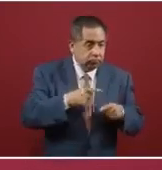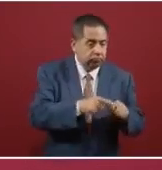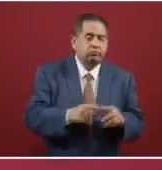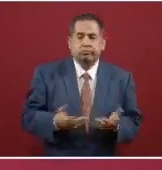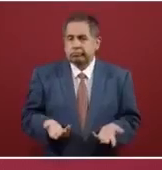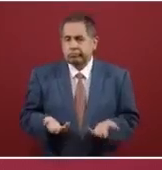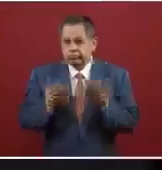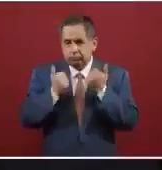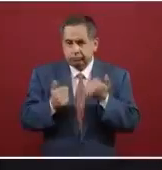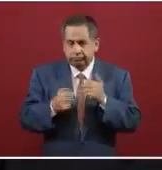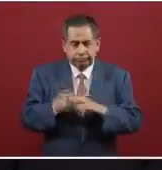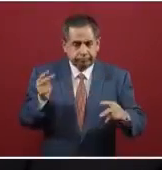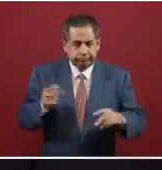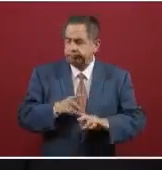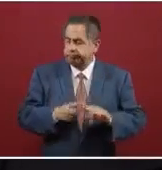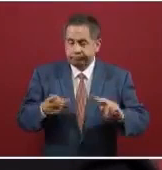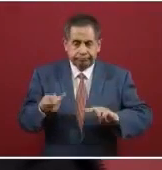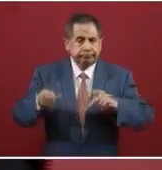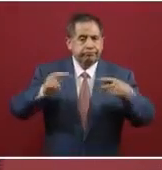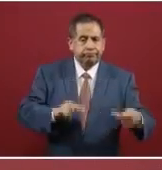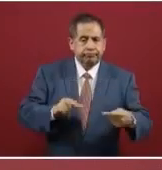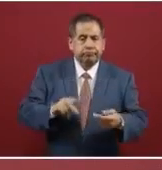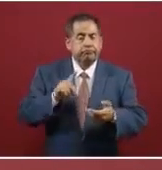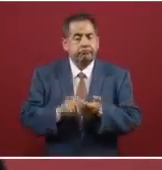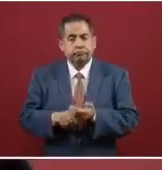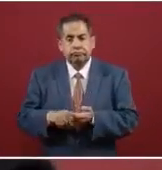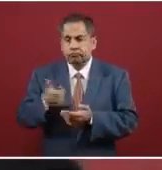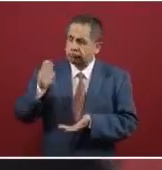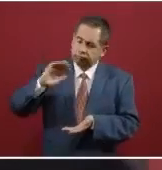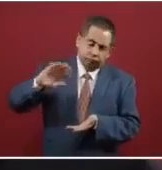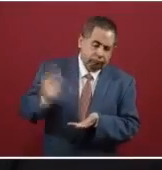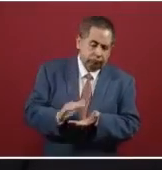gente. Ahora le va a costar mucho menos